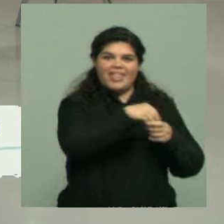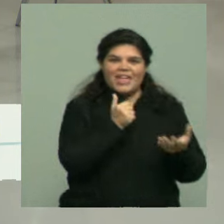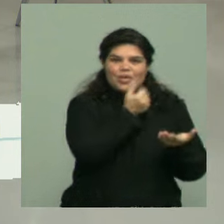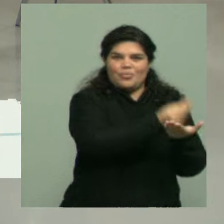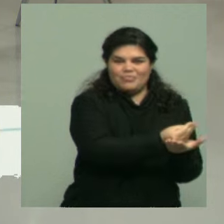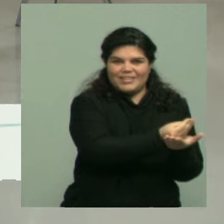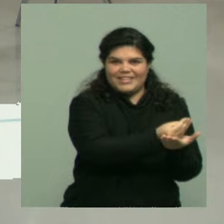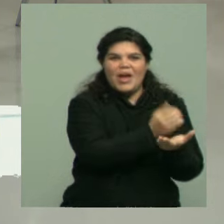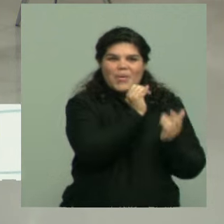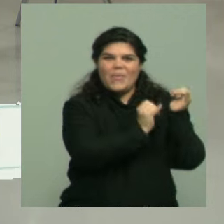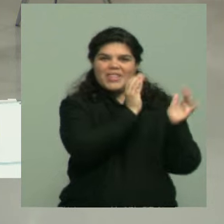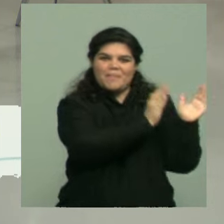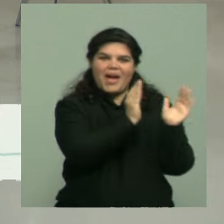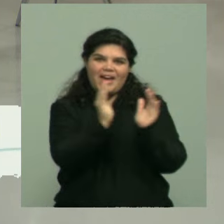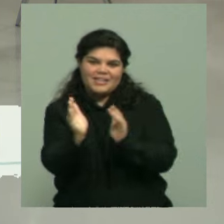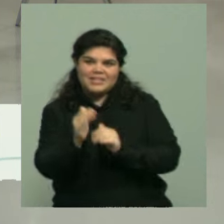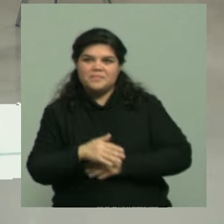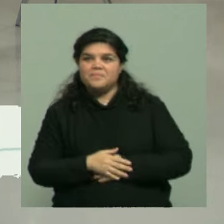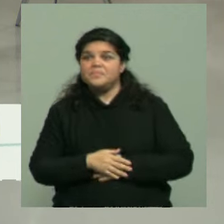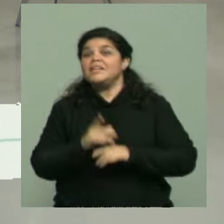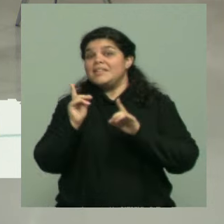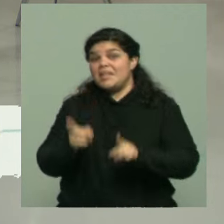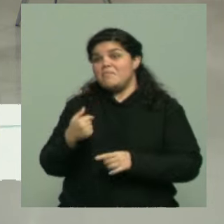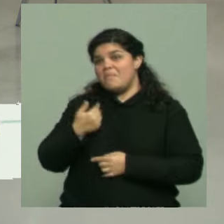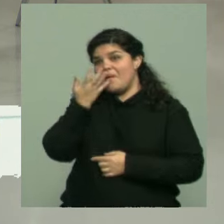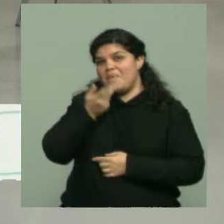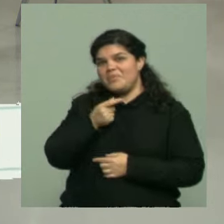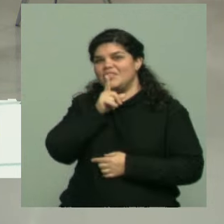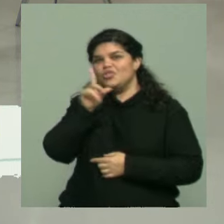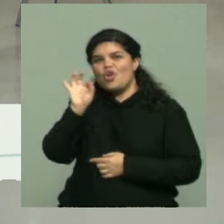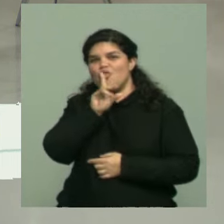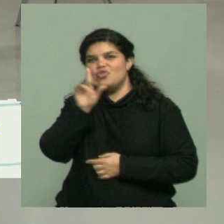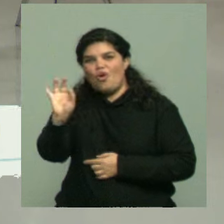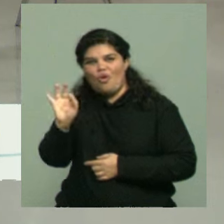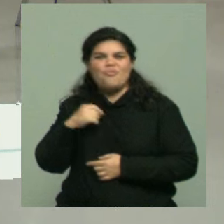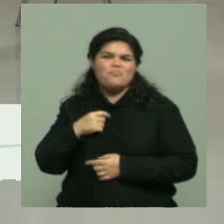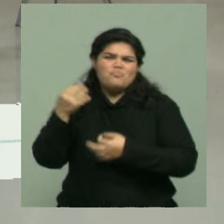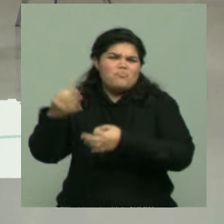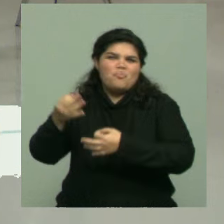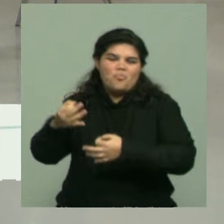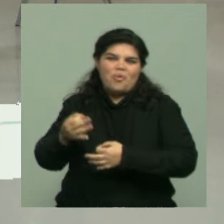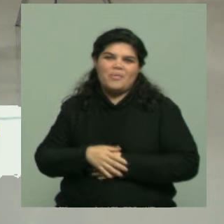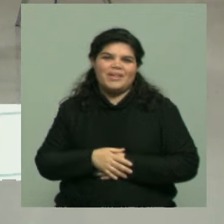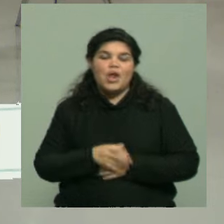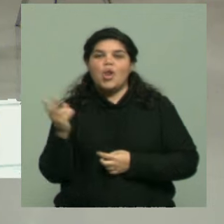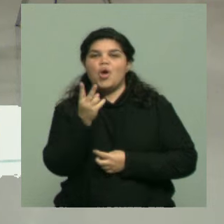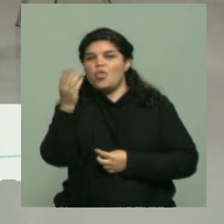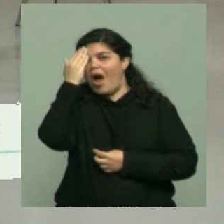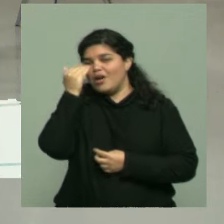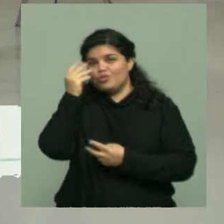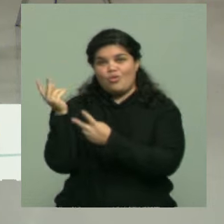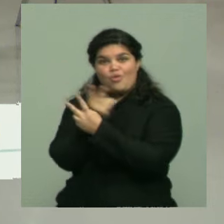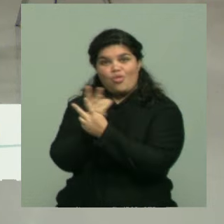También hicimos, me cayó bien el Toto y Pehuen. Muy bien, sí. Los actores principales, los Toto actores. Y